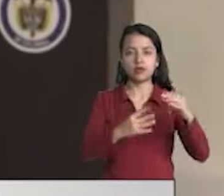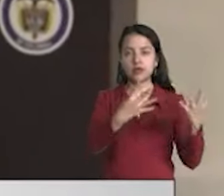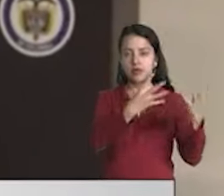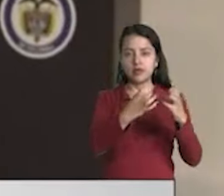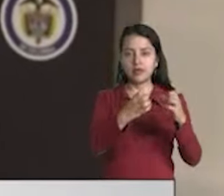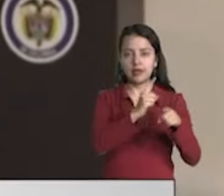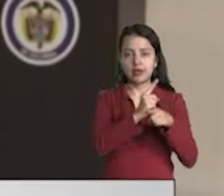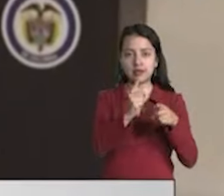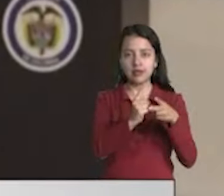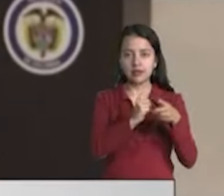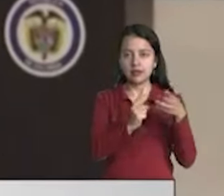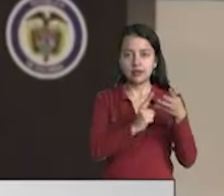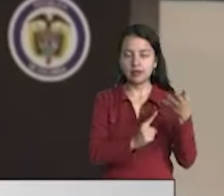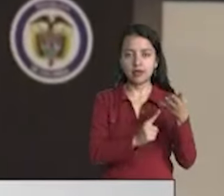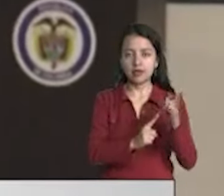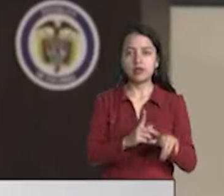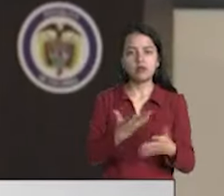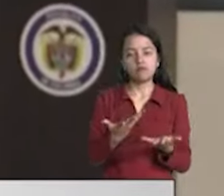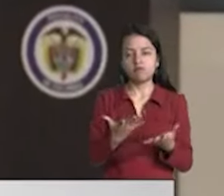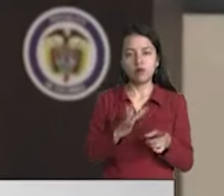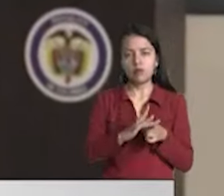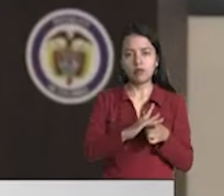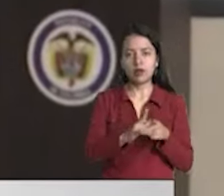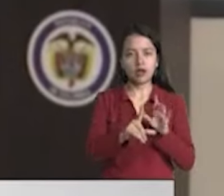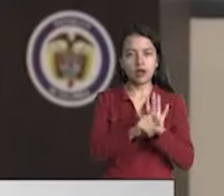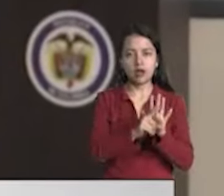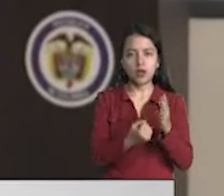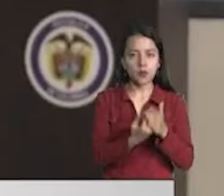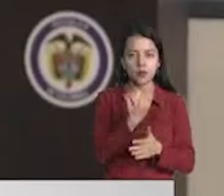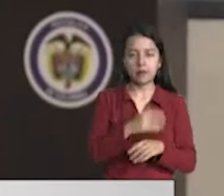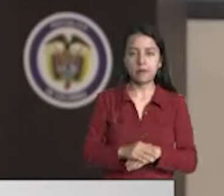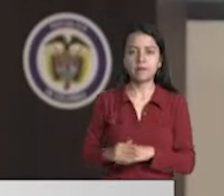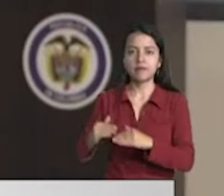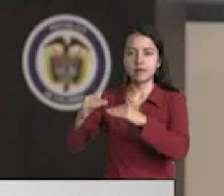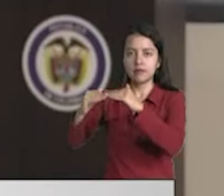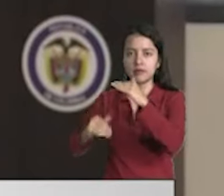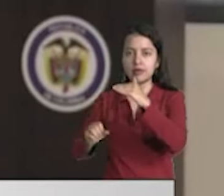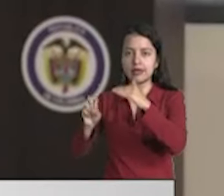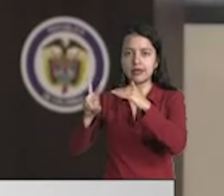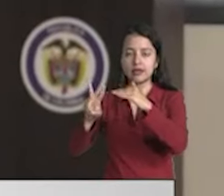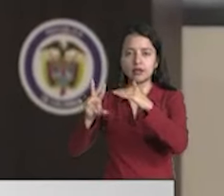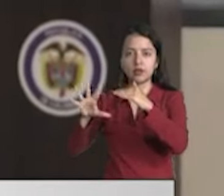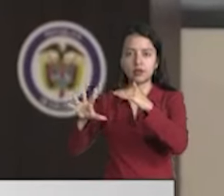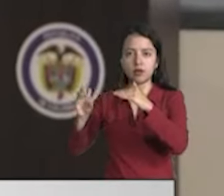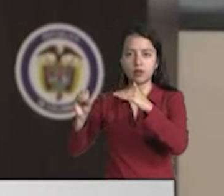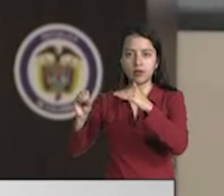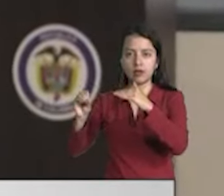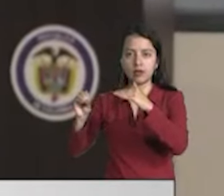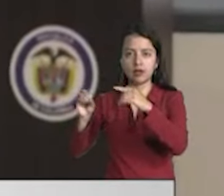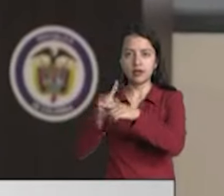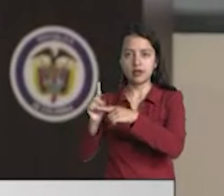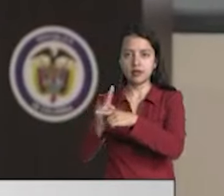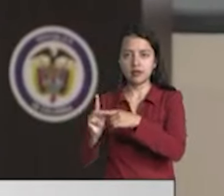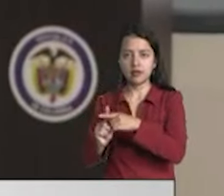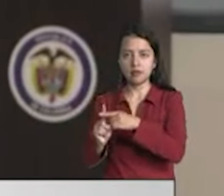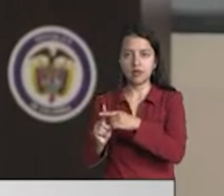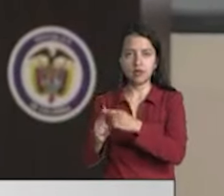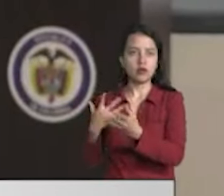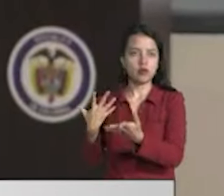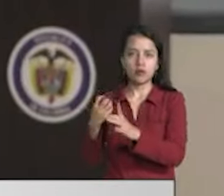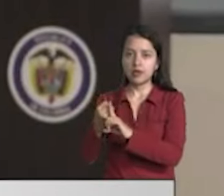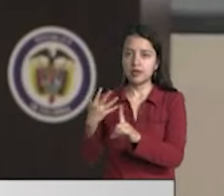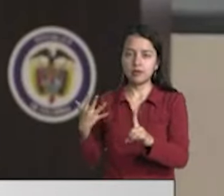cotizadas no tendrán el impacto de esta nueva ley, y las mujeres que tengan menos de 750 semanas cotizadas, pues tampoco les impactará esta nueva ley